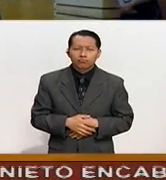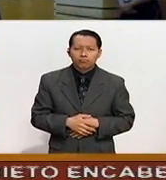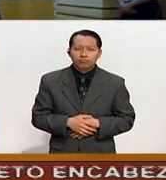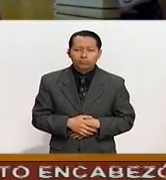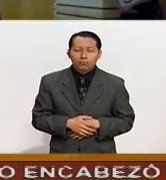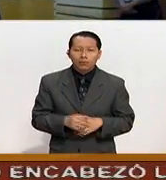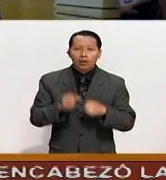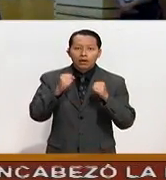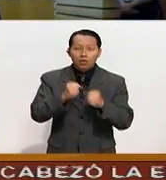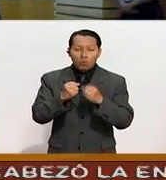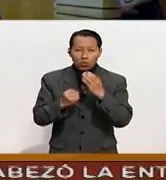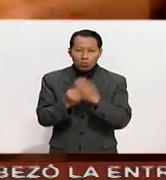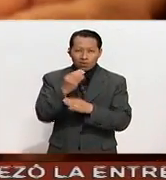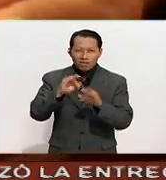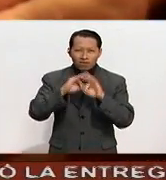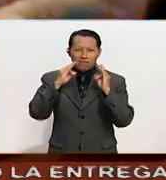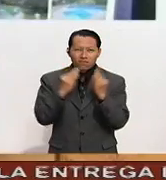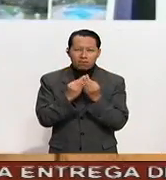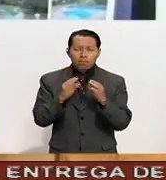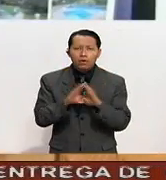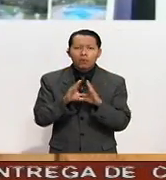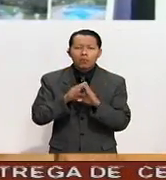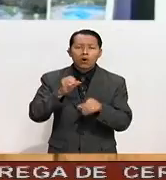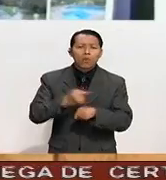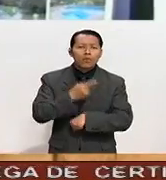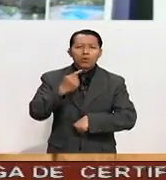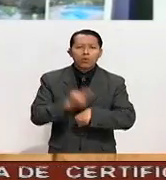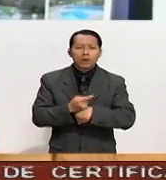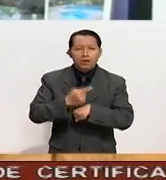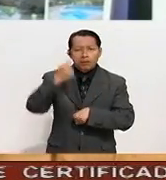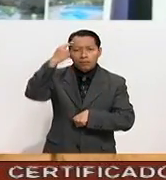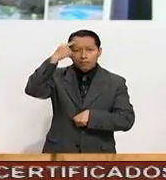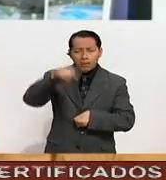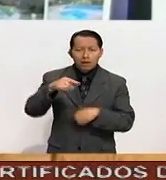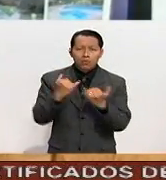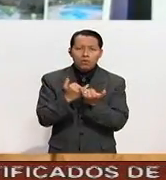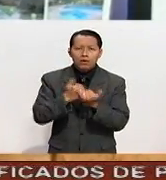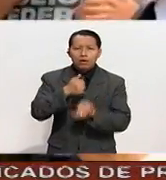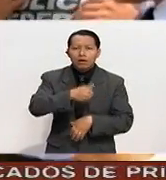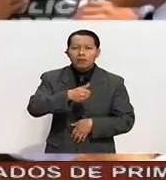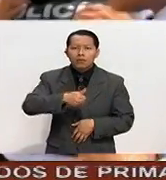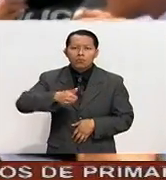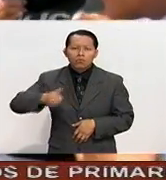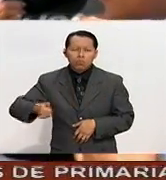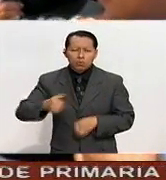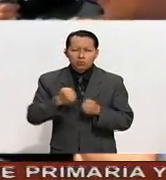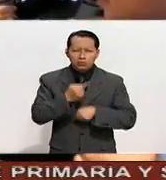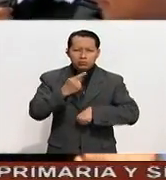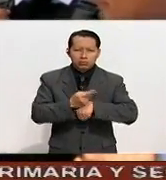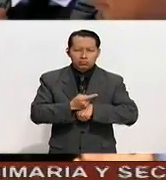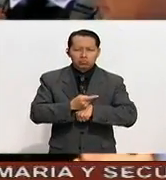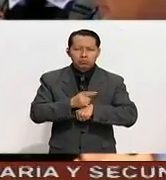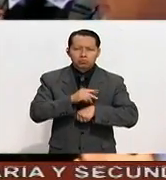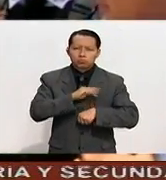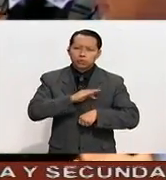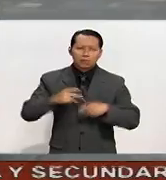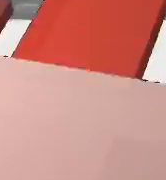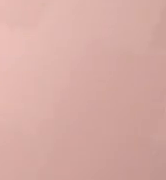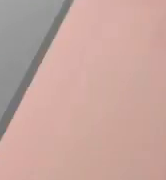Aseguró que el nuevo modelo es una oportunidad para refrendar el compromiso de cada corporación de seguridad con la dignidad de las personas.